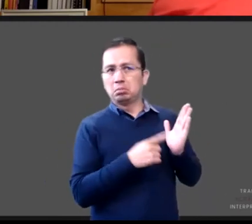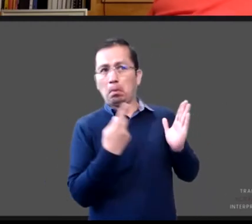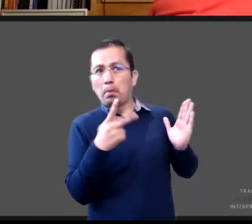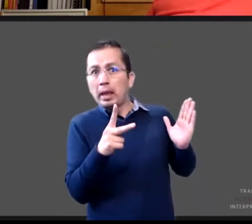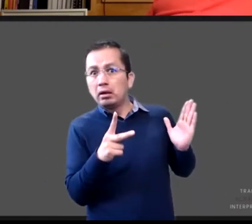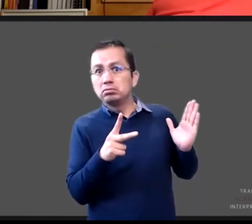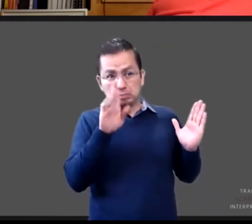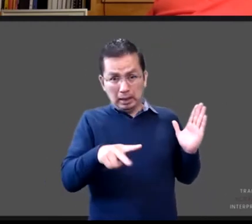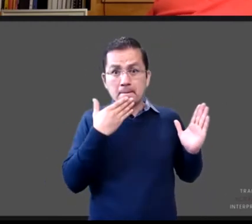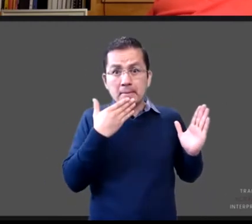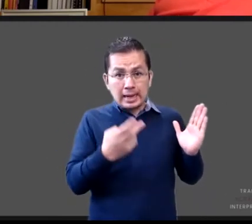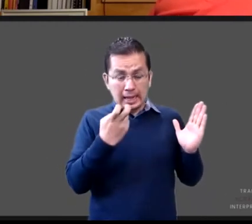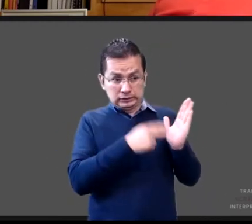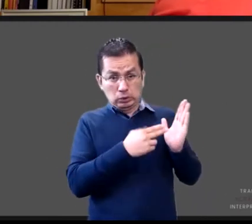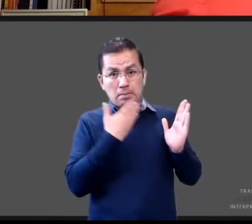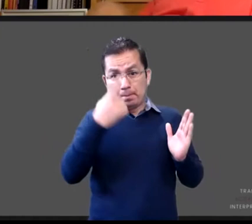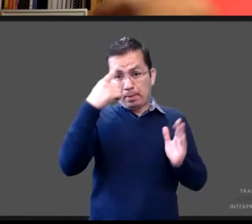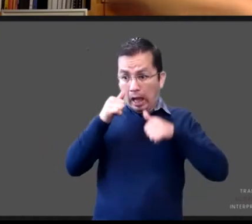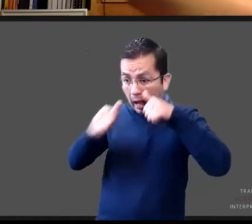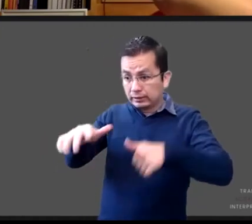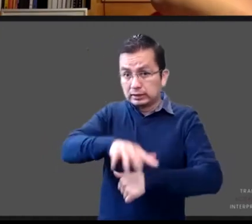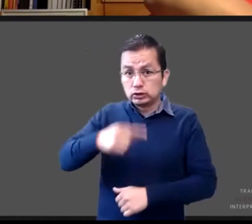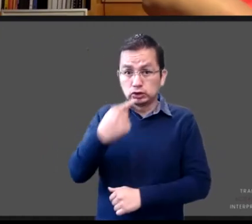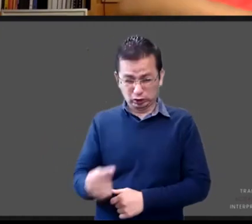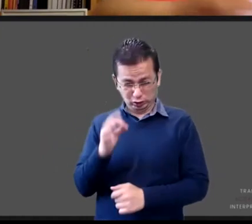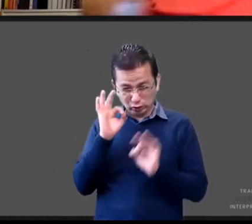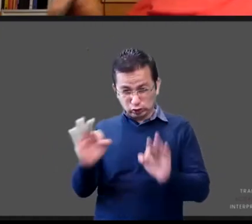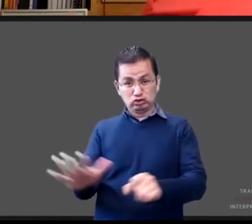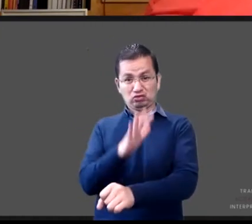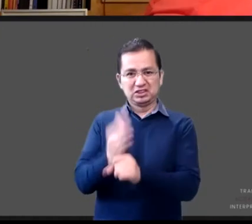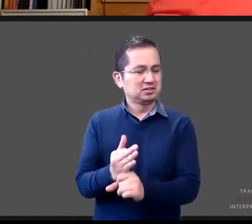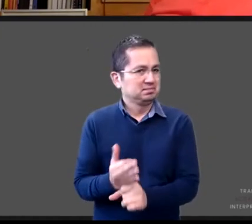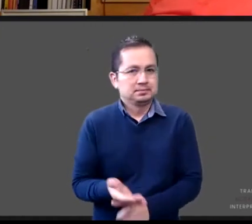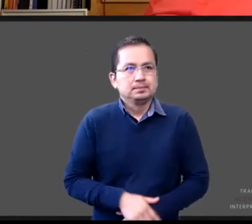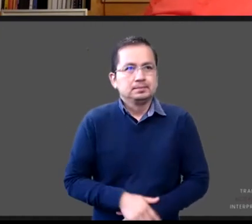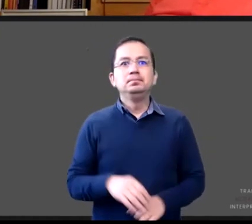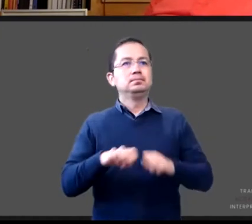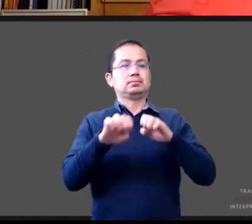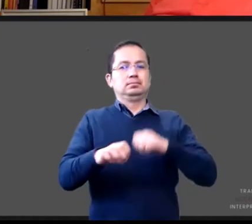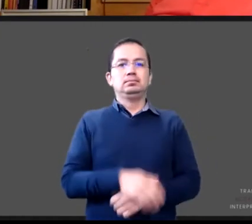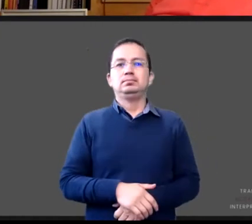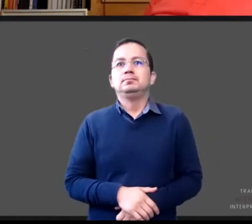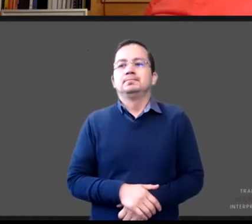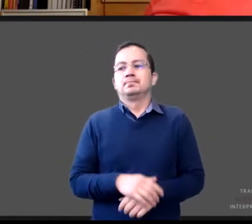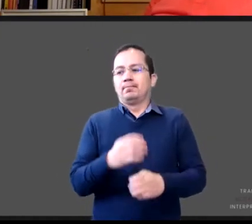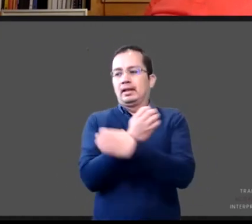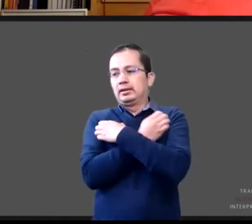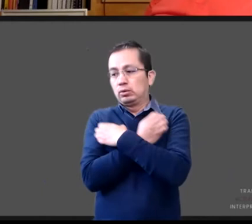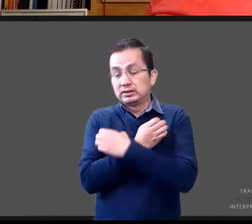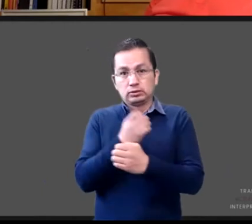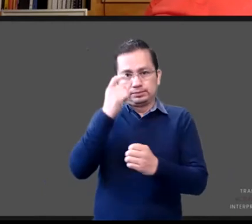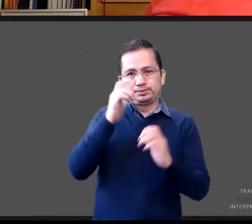viviendo. Ni en educación contra la violencia, ni en cómo, justo para esto, ligándolo al tema de educación,